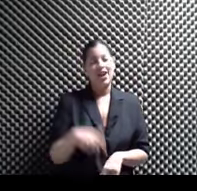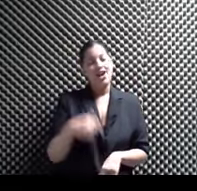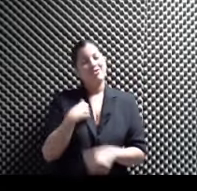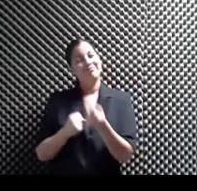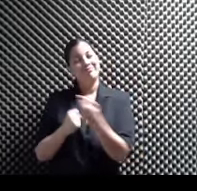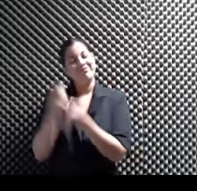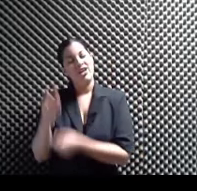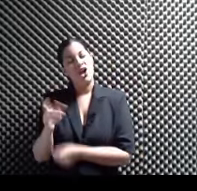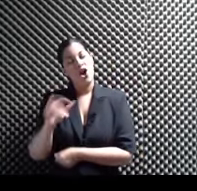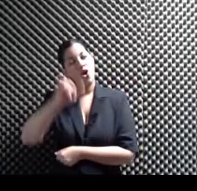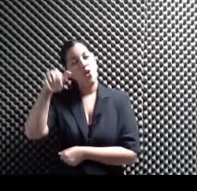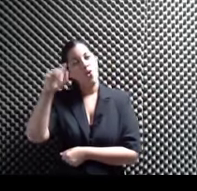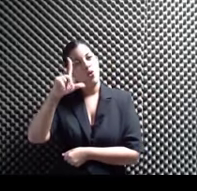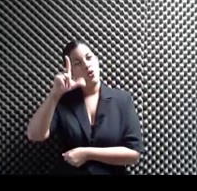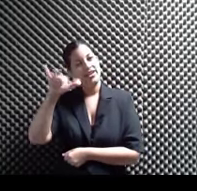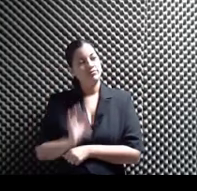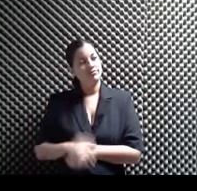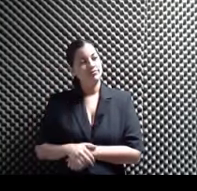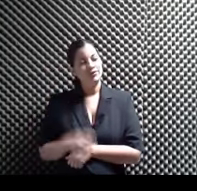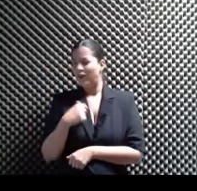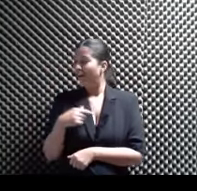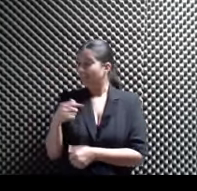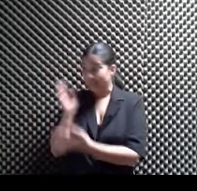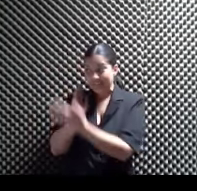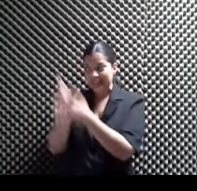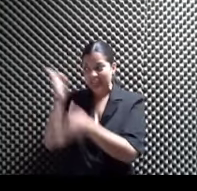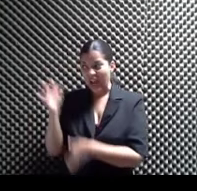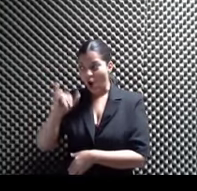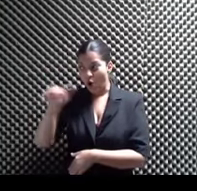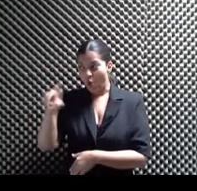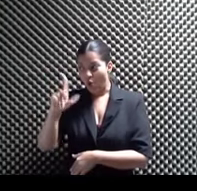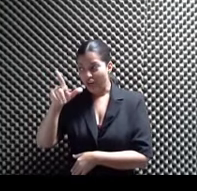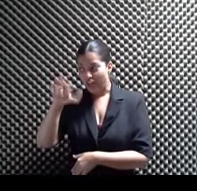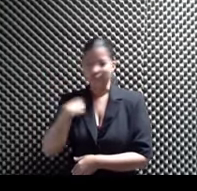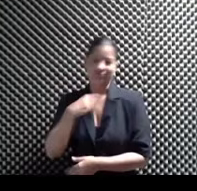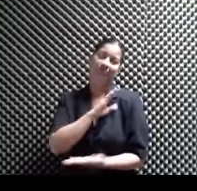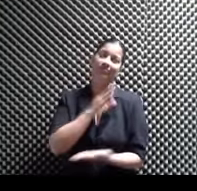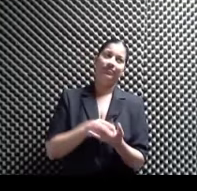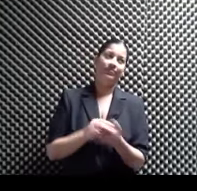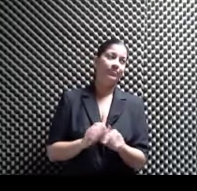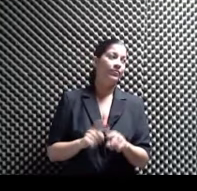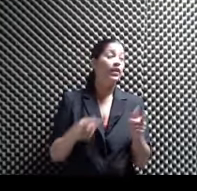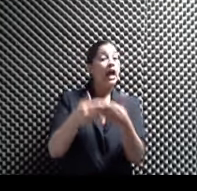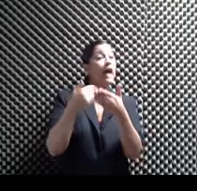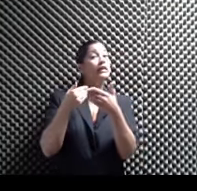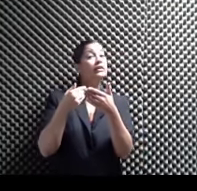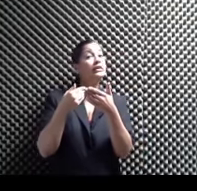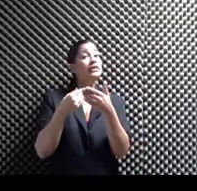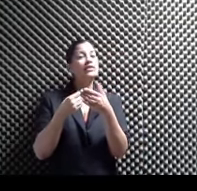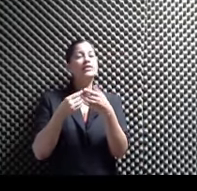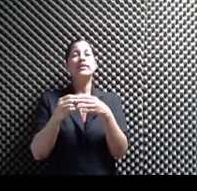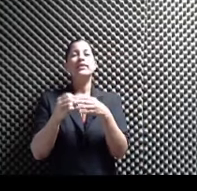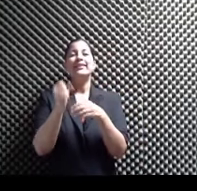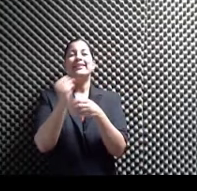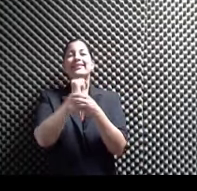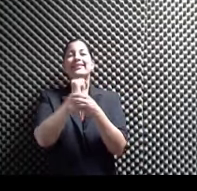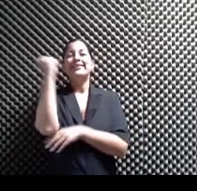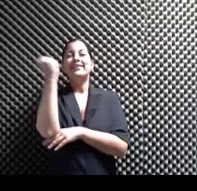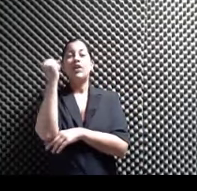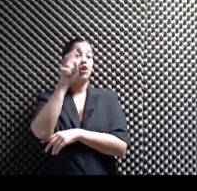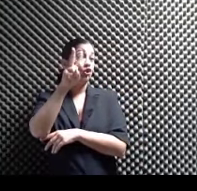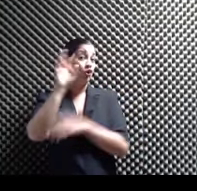Julio jamás Jamás Yo le voy a tirar A Julio Ramos Antes de la función Del sábado 2 de febrero A las 6 Va a haber